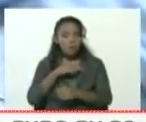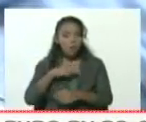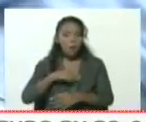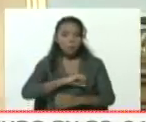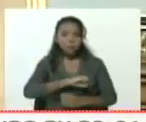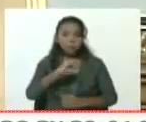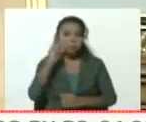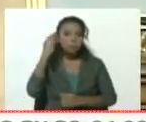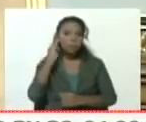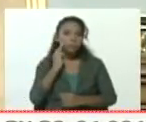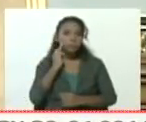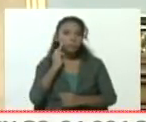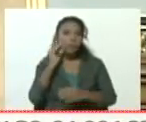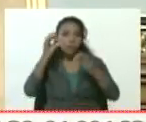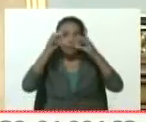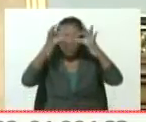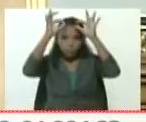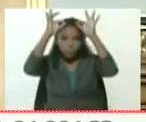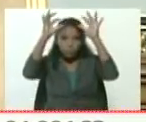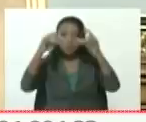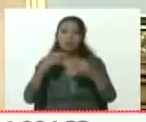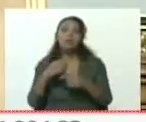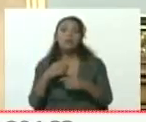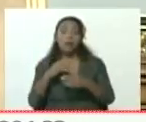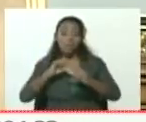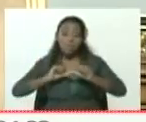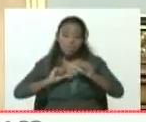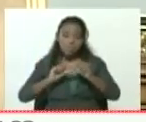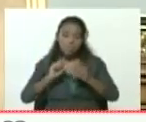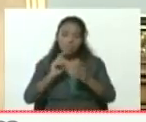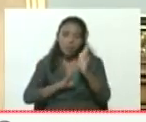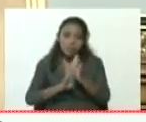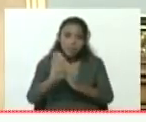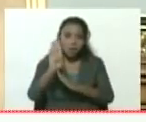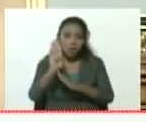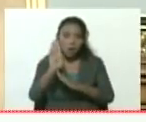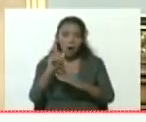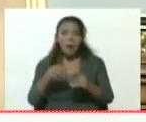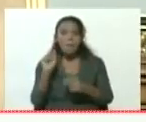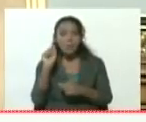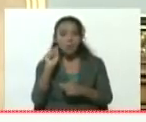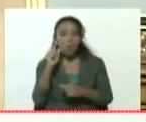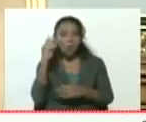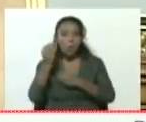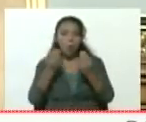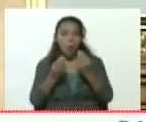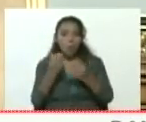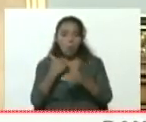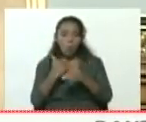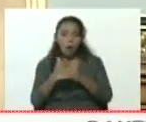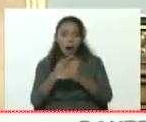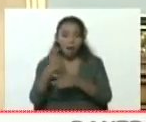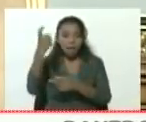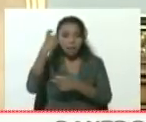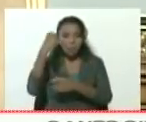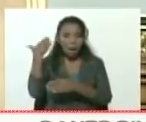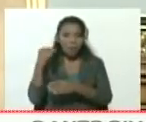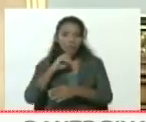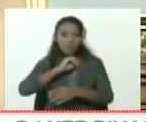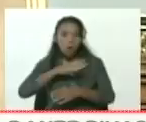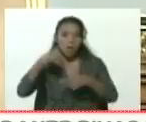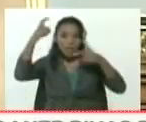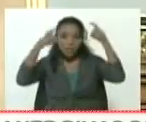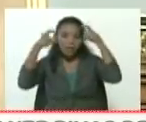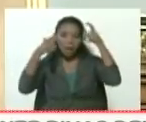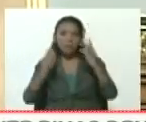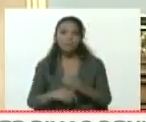el maestro Simón Rodríguez, pues ha desarrollado un conjunto de ideas que impulsó nuestro comandante supremo Hugo Rafael Chávez Frías. No es cualquier